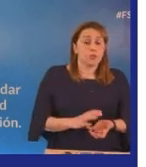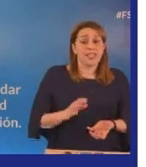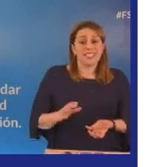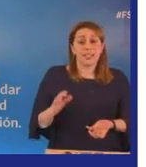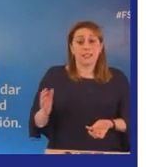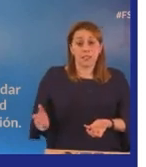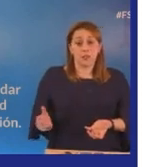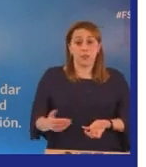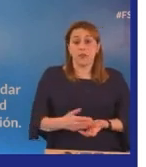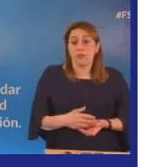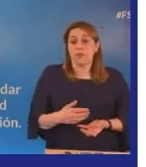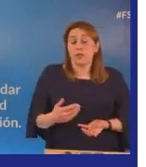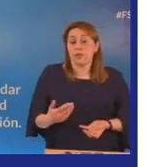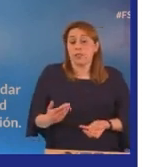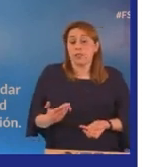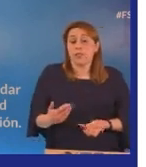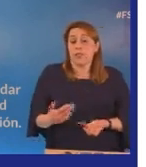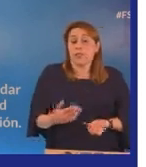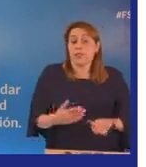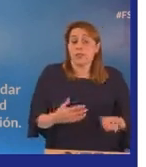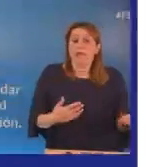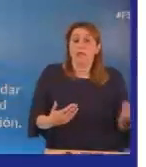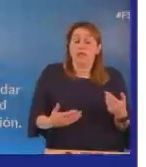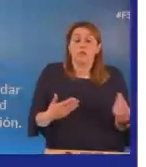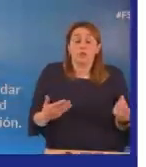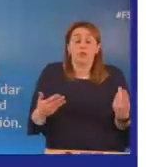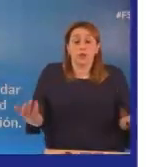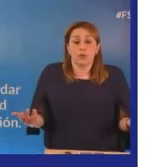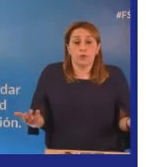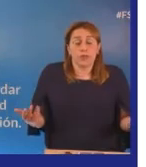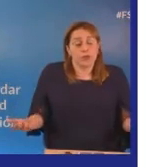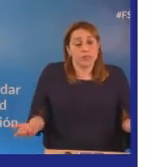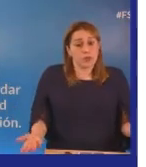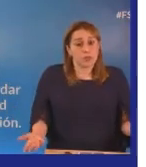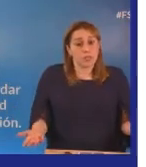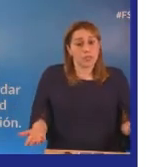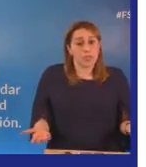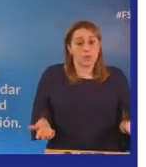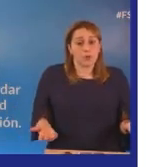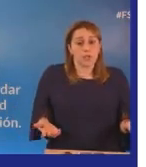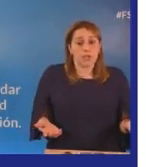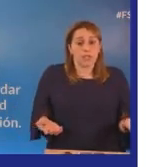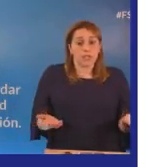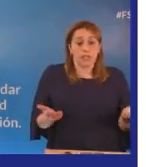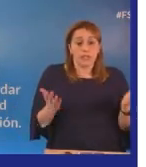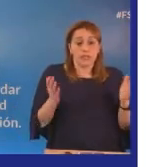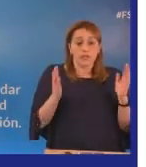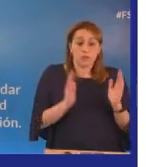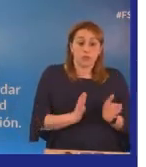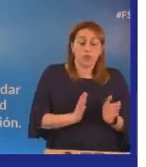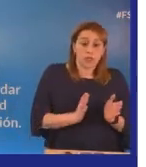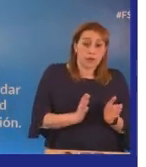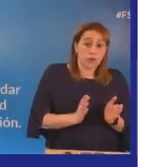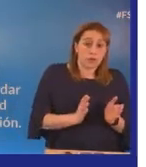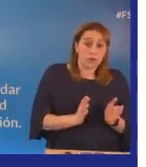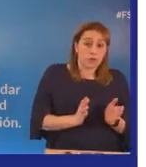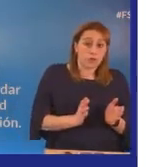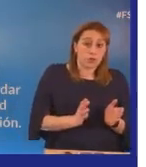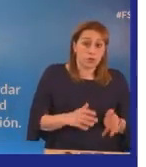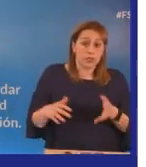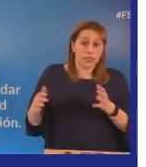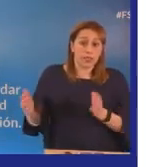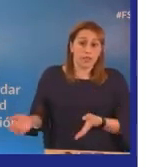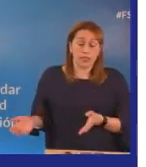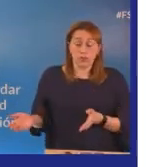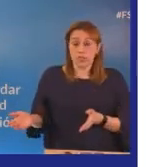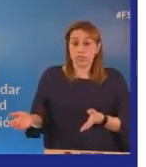con los planes caseros para ver mejores, para lograr mejores cosas, porque si yo solo trabajo en